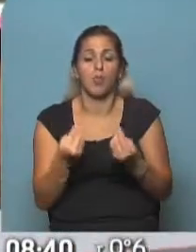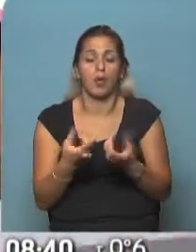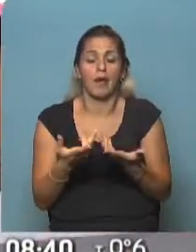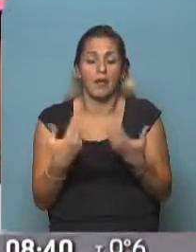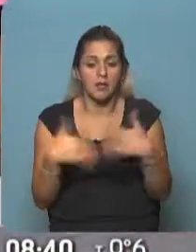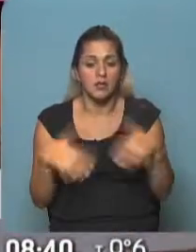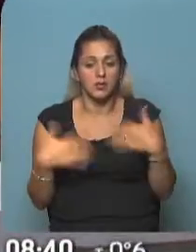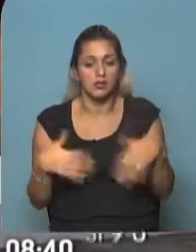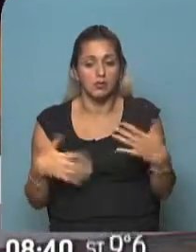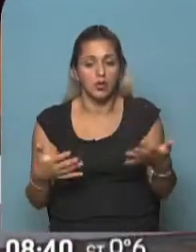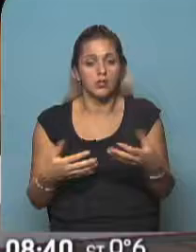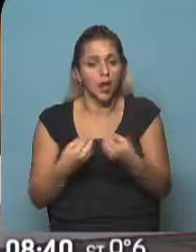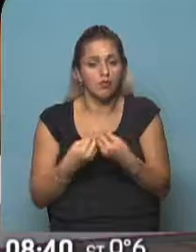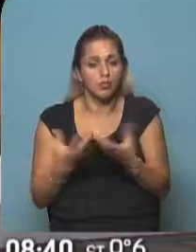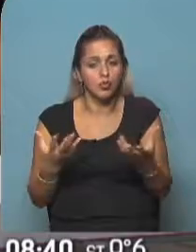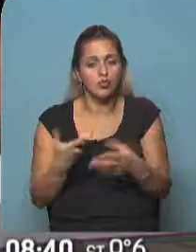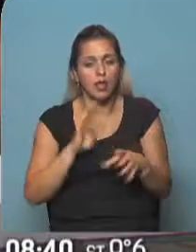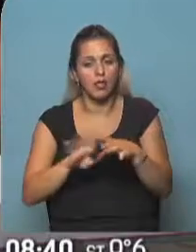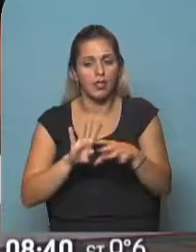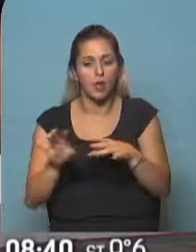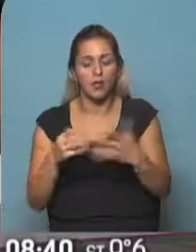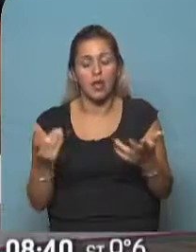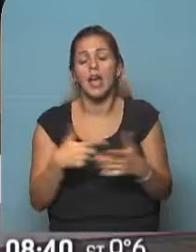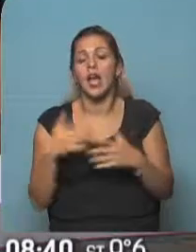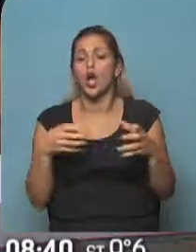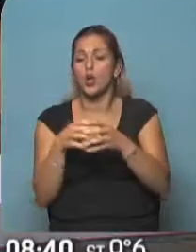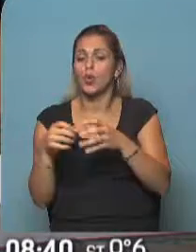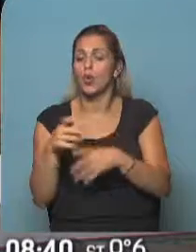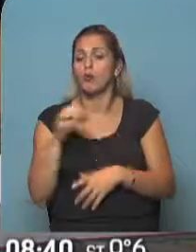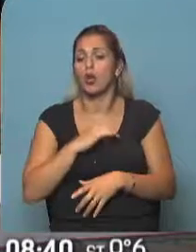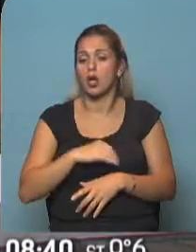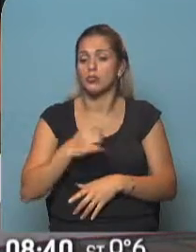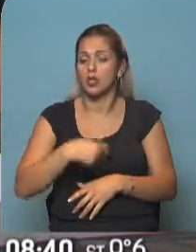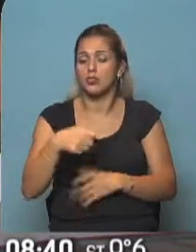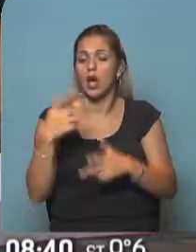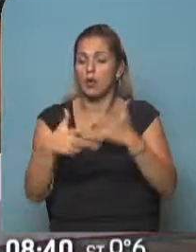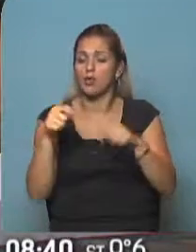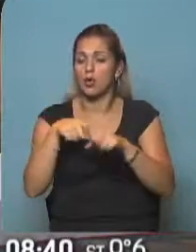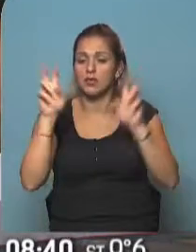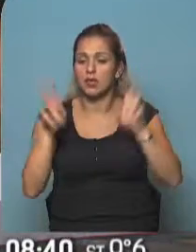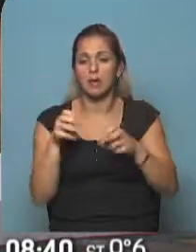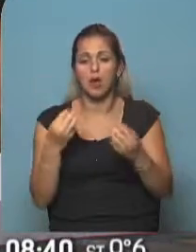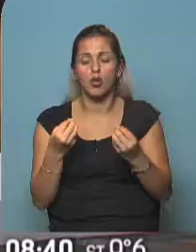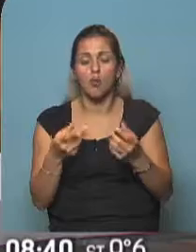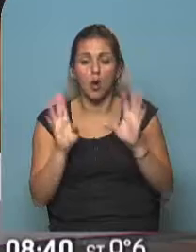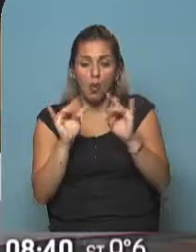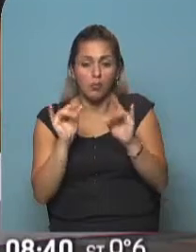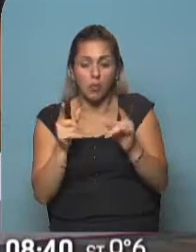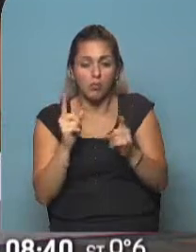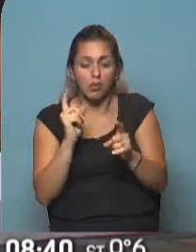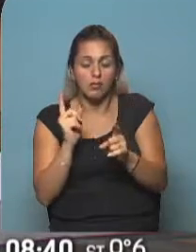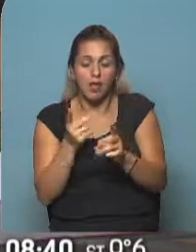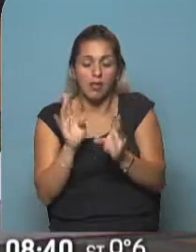aprieta y hay mucha y una altísima morosidad. Bueno, la Asociación de Consorcios está hablando sobre este tema de la dificultad de pagar